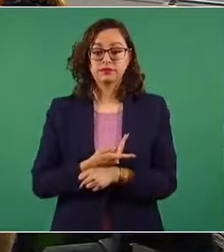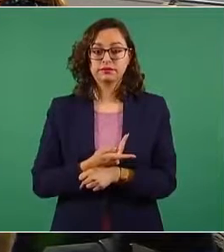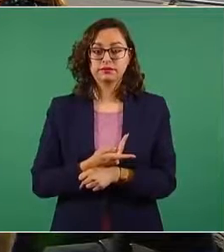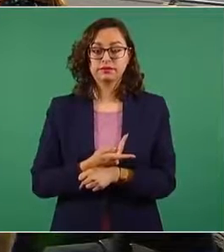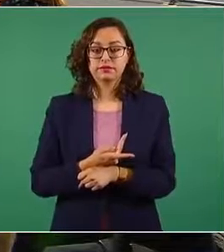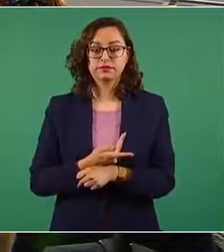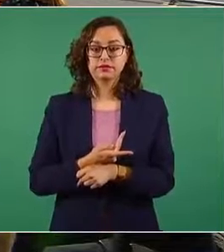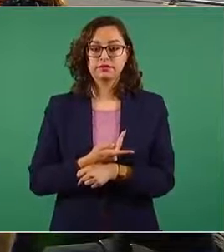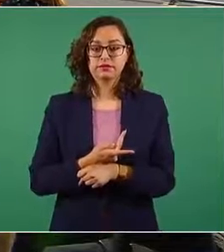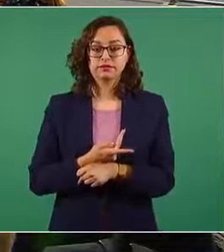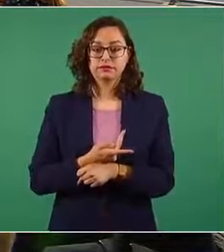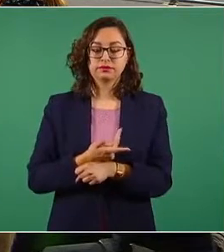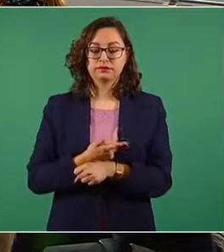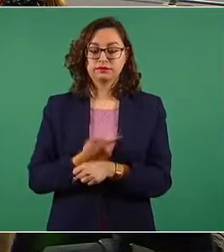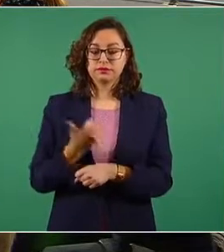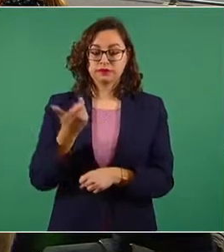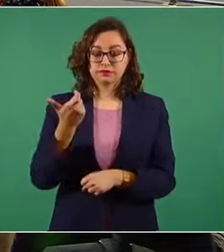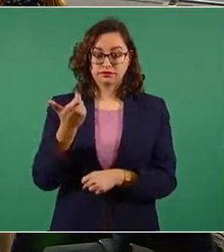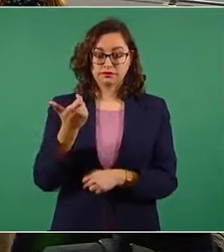compensar